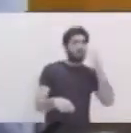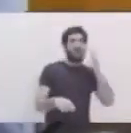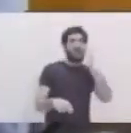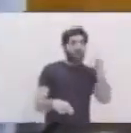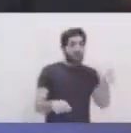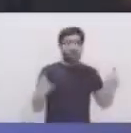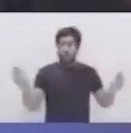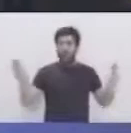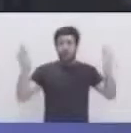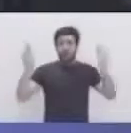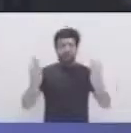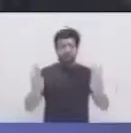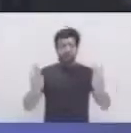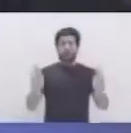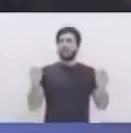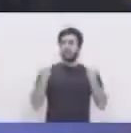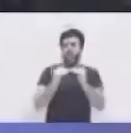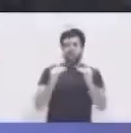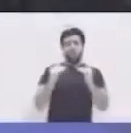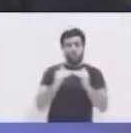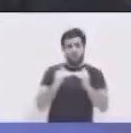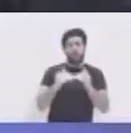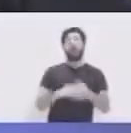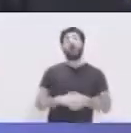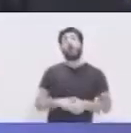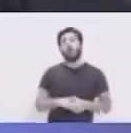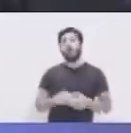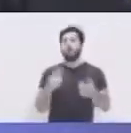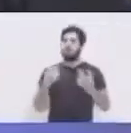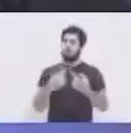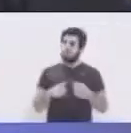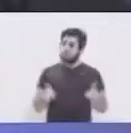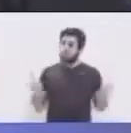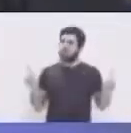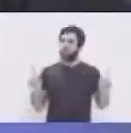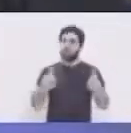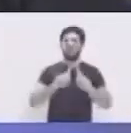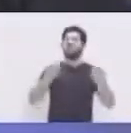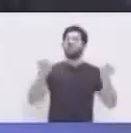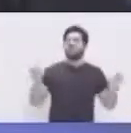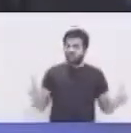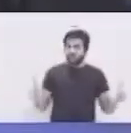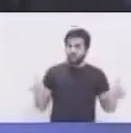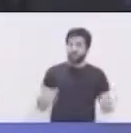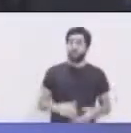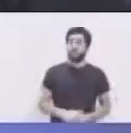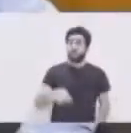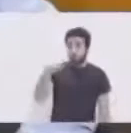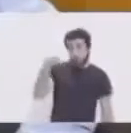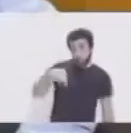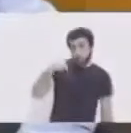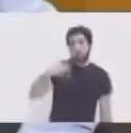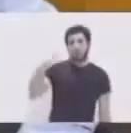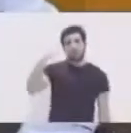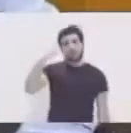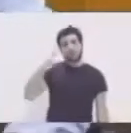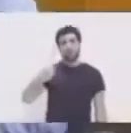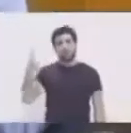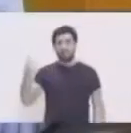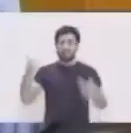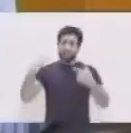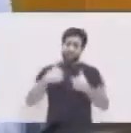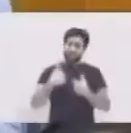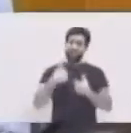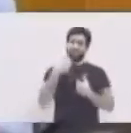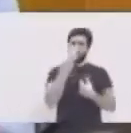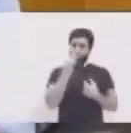hacían cosas muy similares, pero también eran muy diferentes. Desde ese día, Graciela y Nicolás